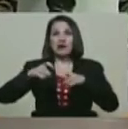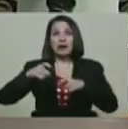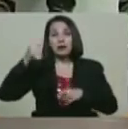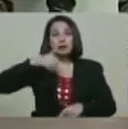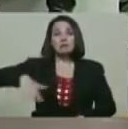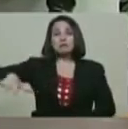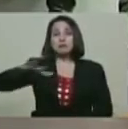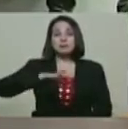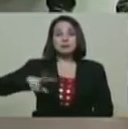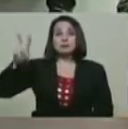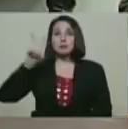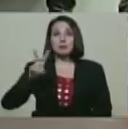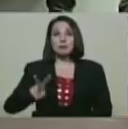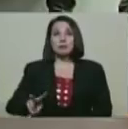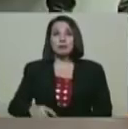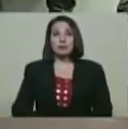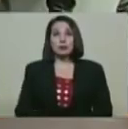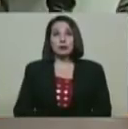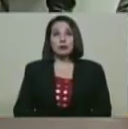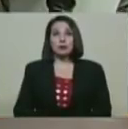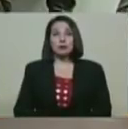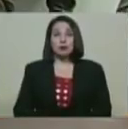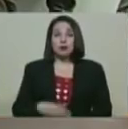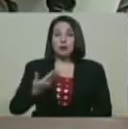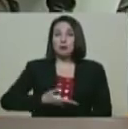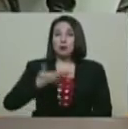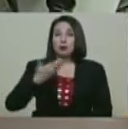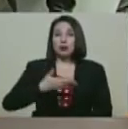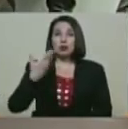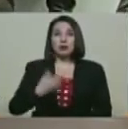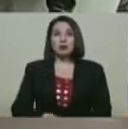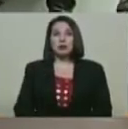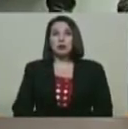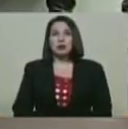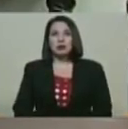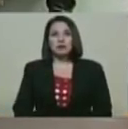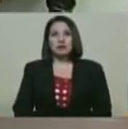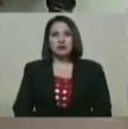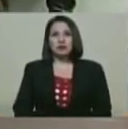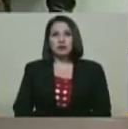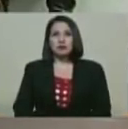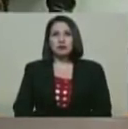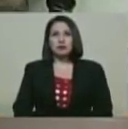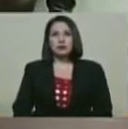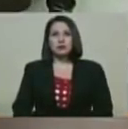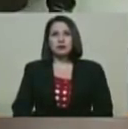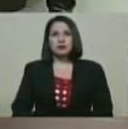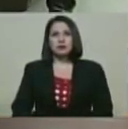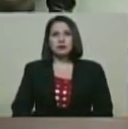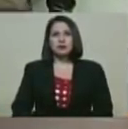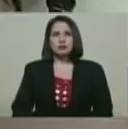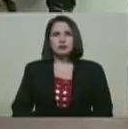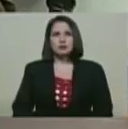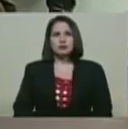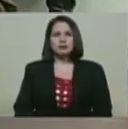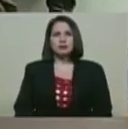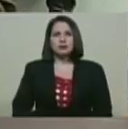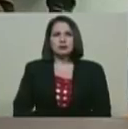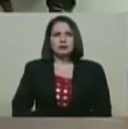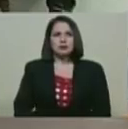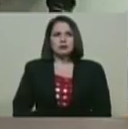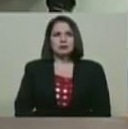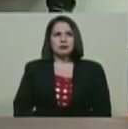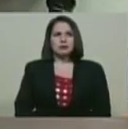fundamental, compadre, tomarla ahí en la prioridad, en su implementación, una ley constitucional. Fue la tercera que aprobaron.